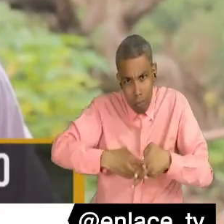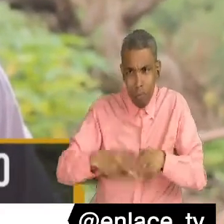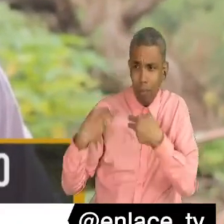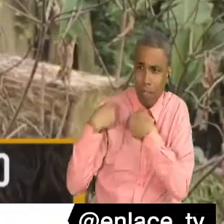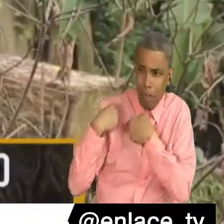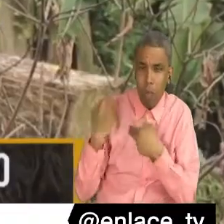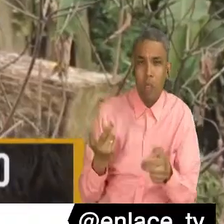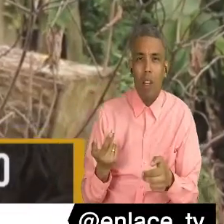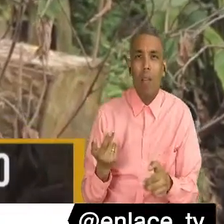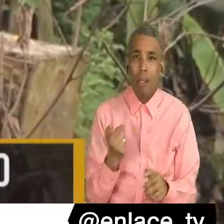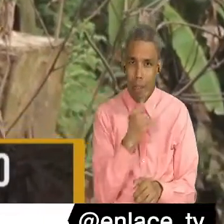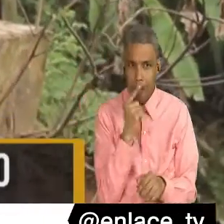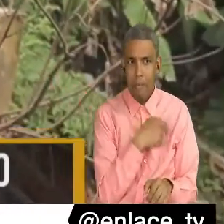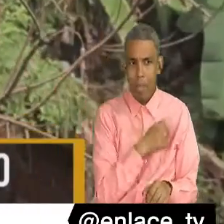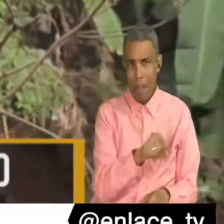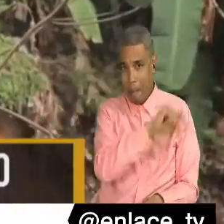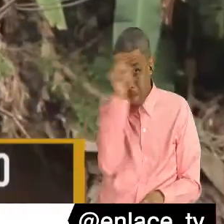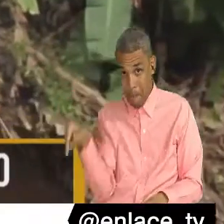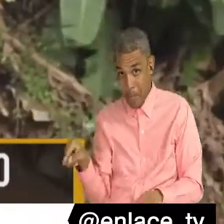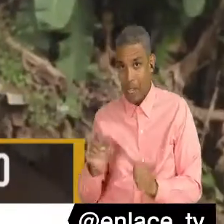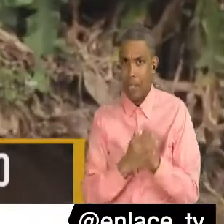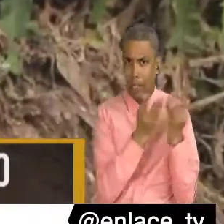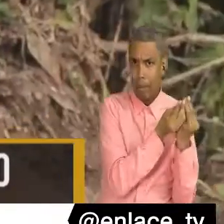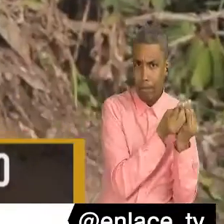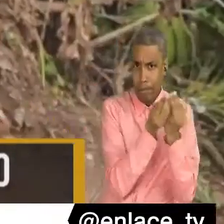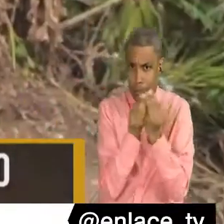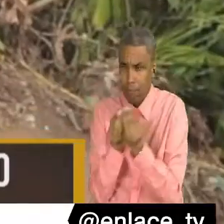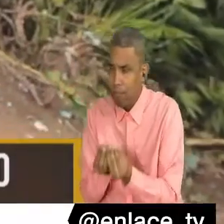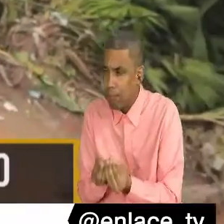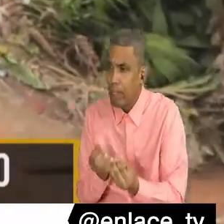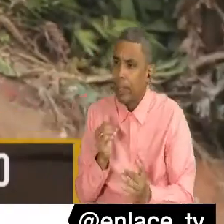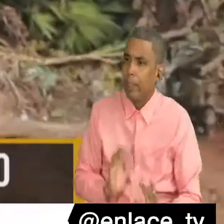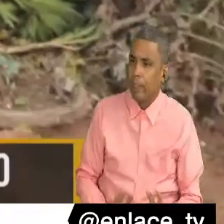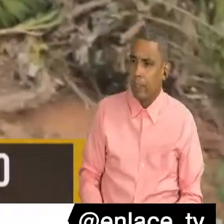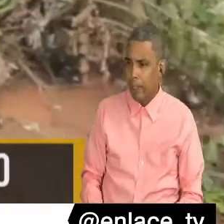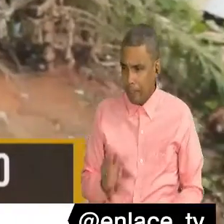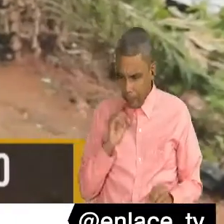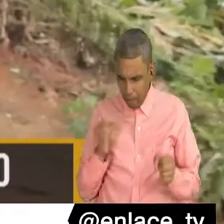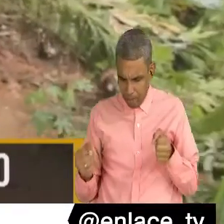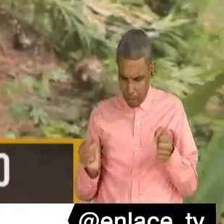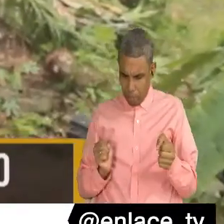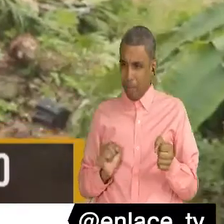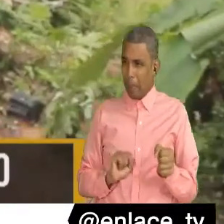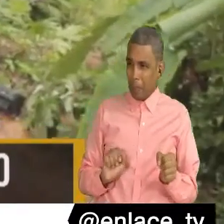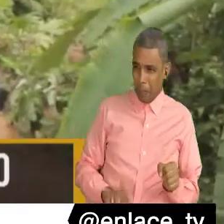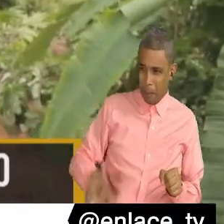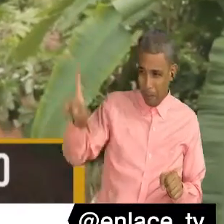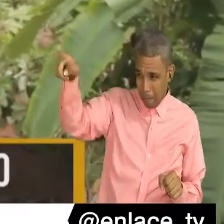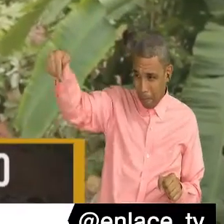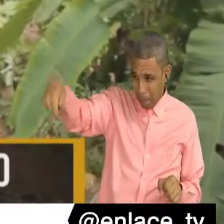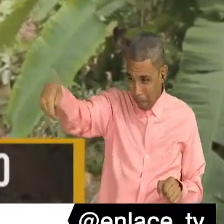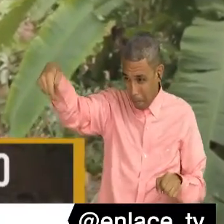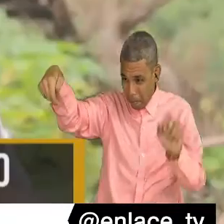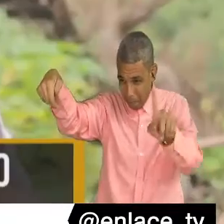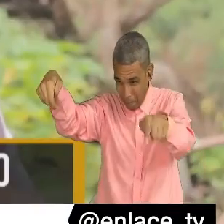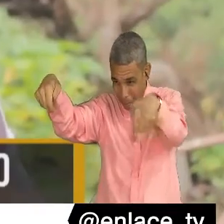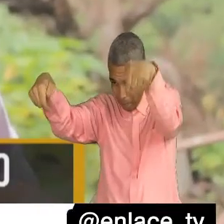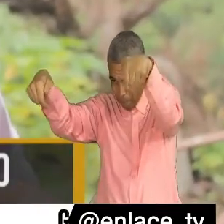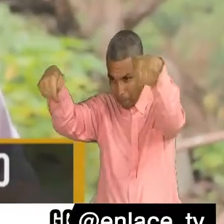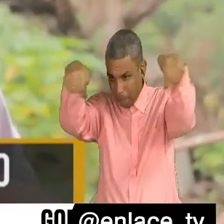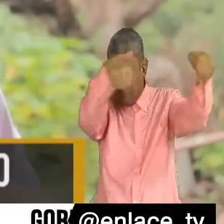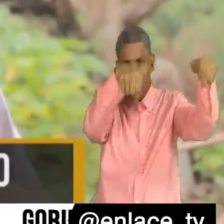dado el caso, a ver si es posible involucrar acá el sitio para la cuestión de un muro de contención. E inmediatamente también se le va a enviar el